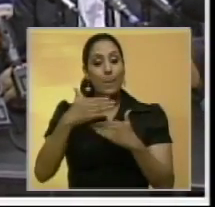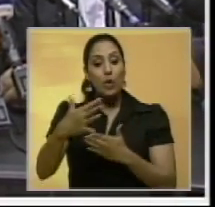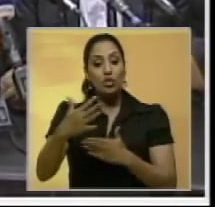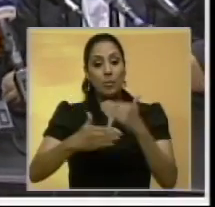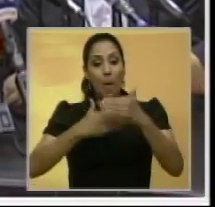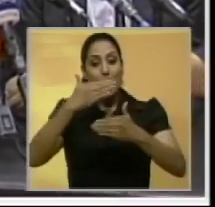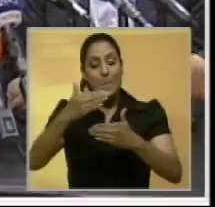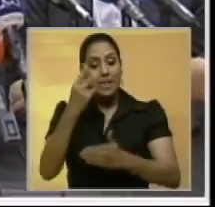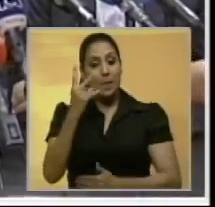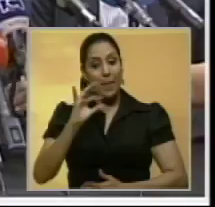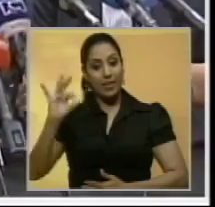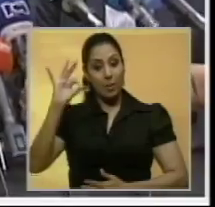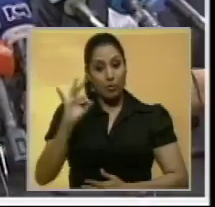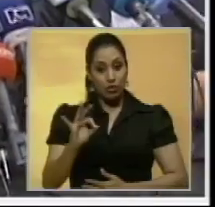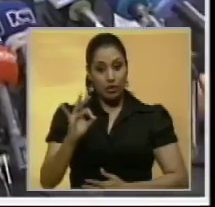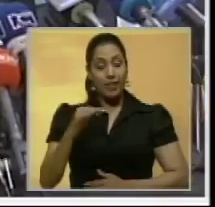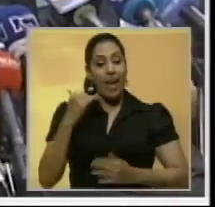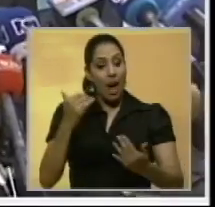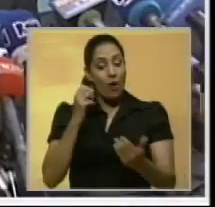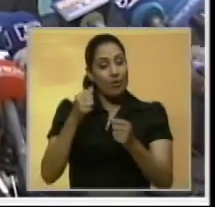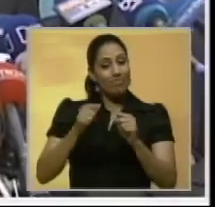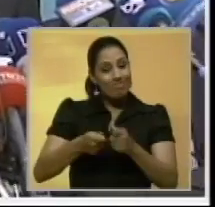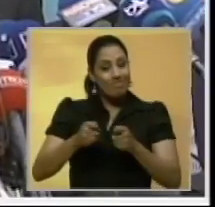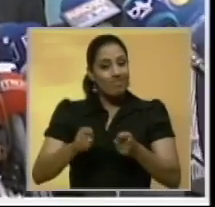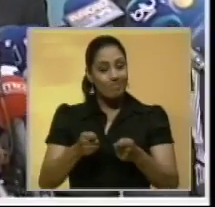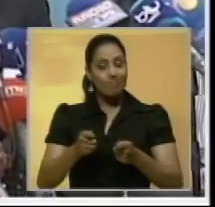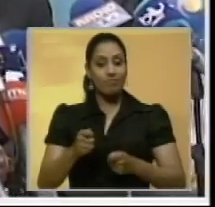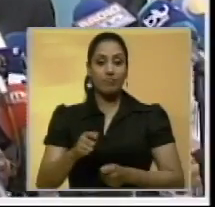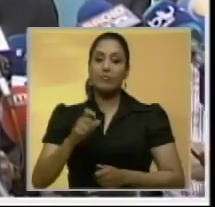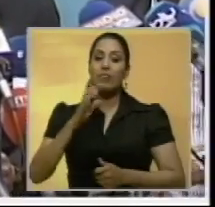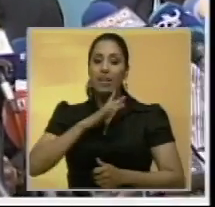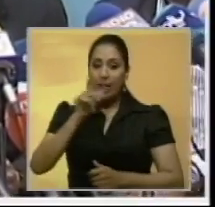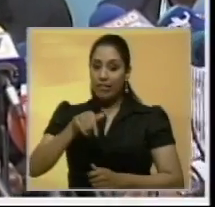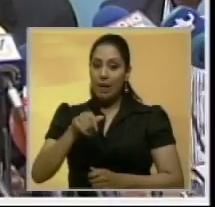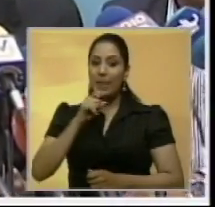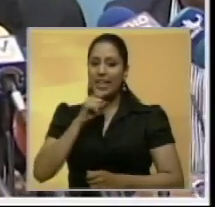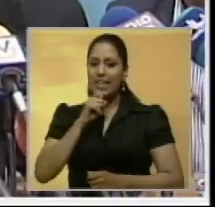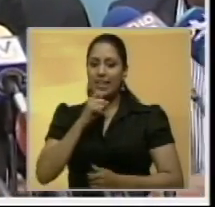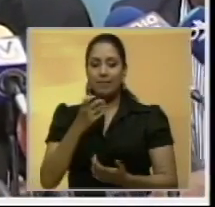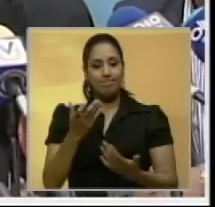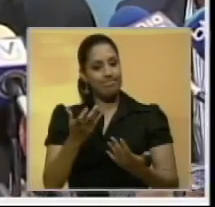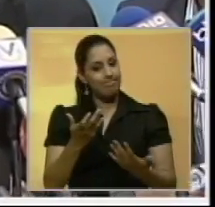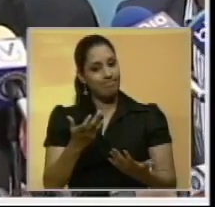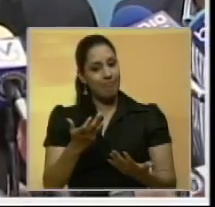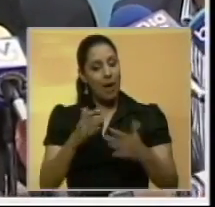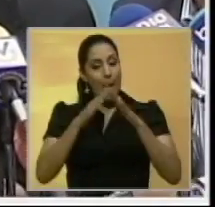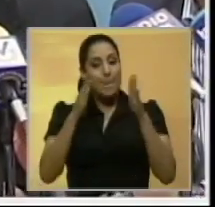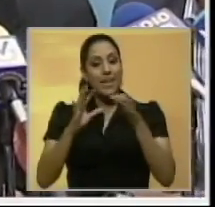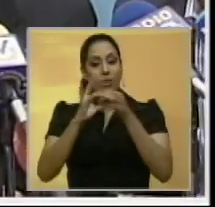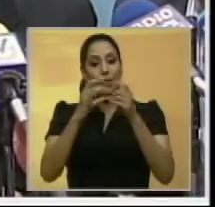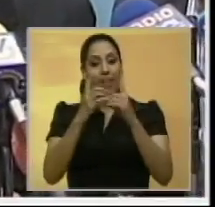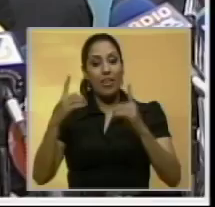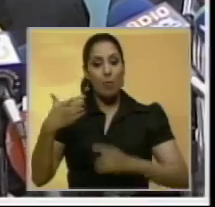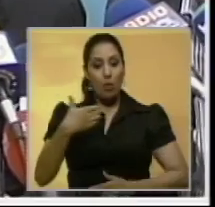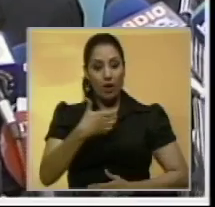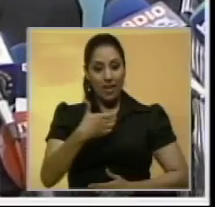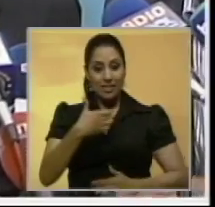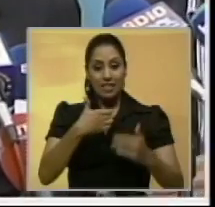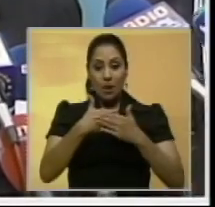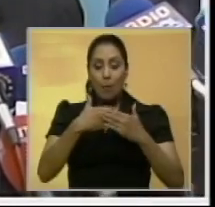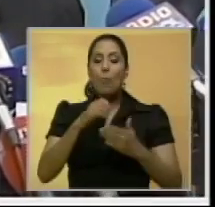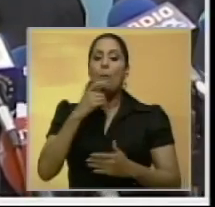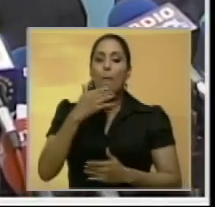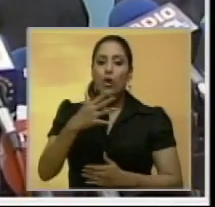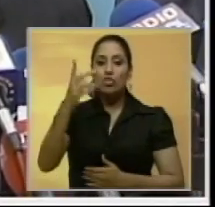paso del 20%. Acciones de presión también por parte de la Mesa de Unidad Democrática en los próximos